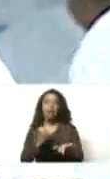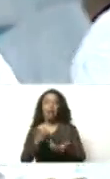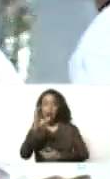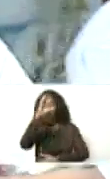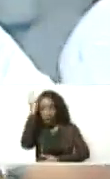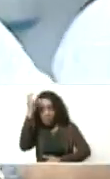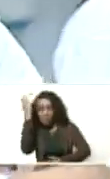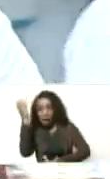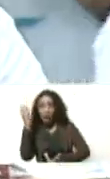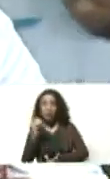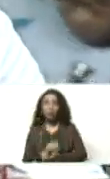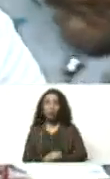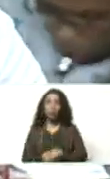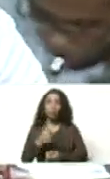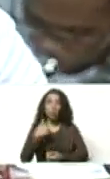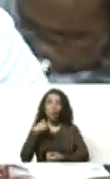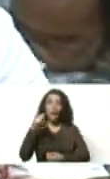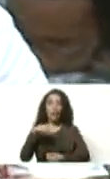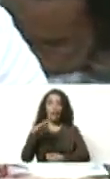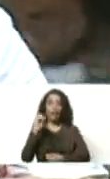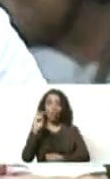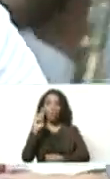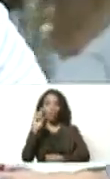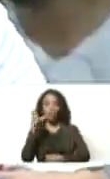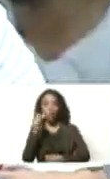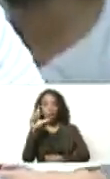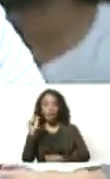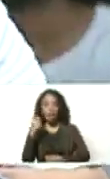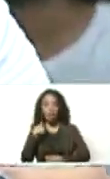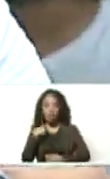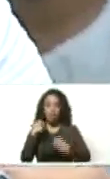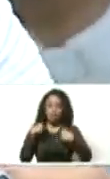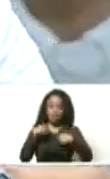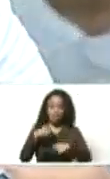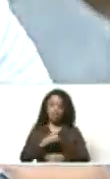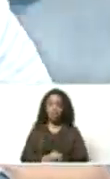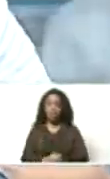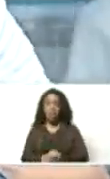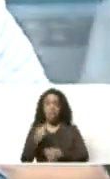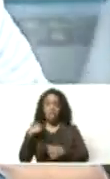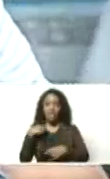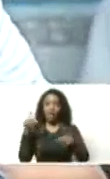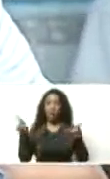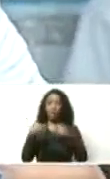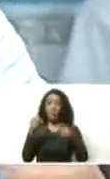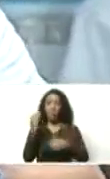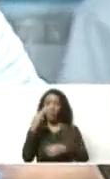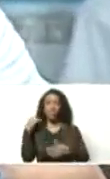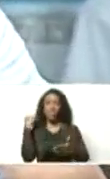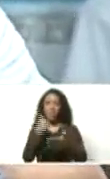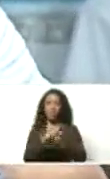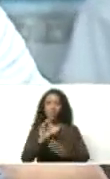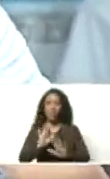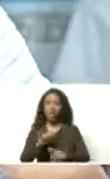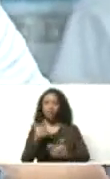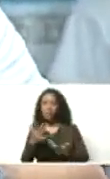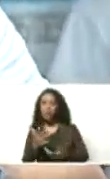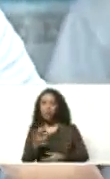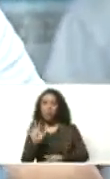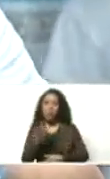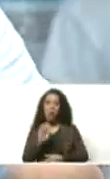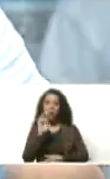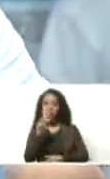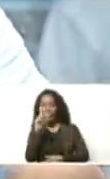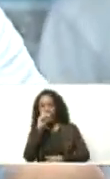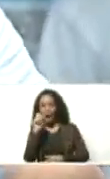Douglas Villarroel? Sí, señor. Villarreal. Villarreal. ¿Y esta orquesta la armaron cuándo? ¿Hace cuánto tiempo? Ya tenemos como